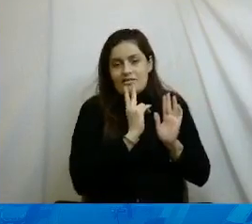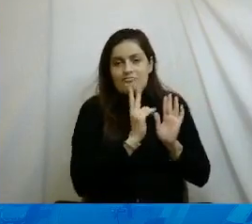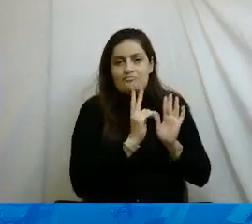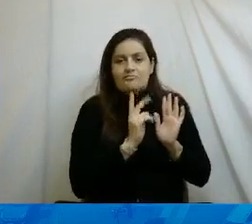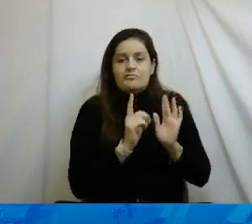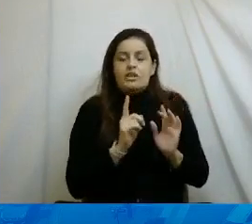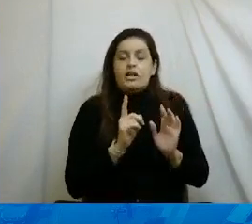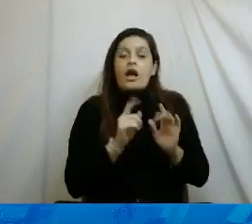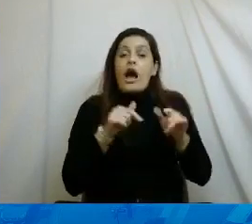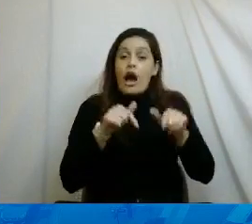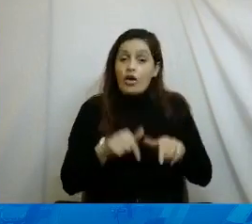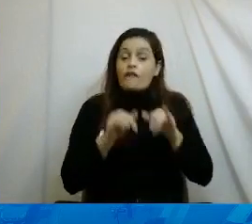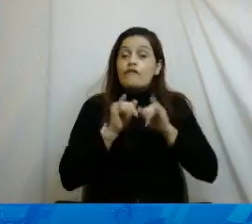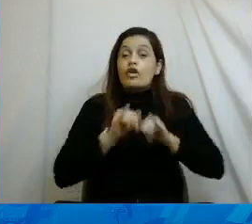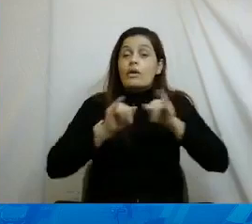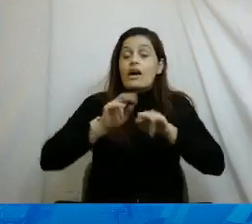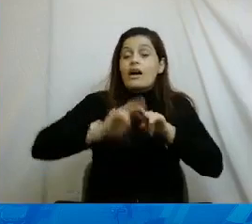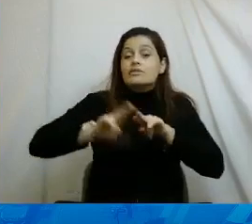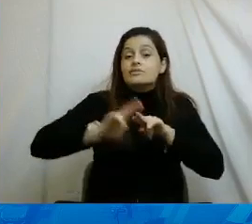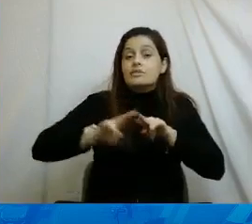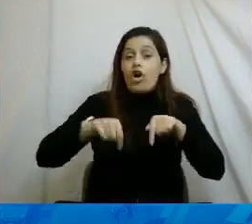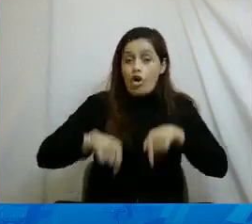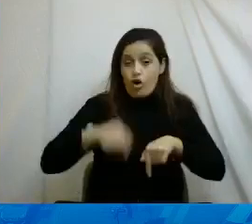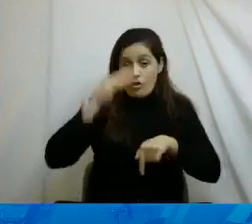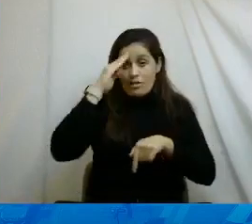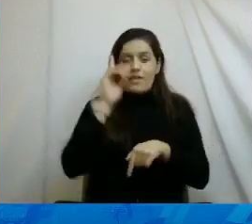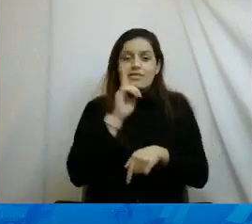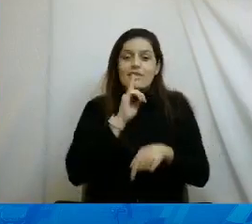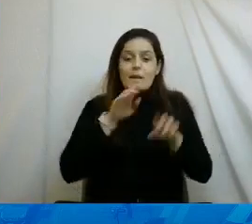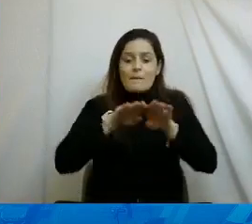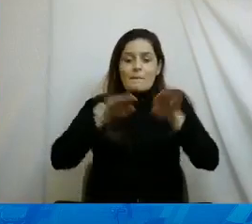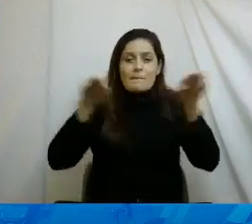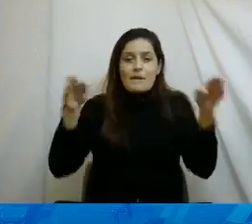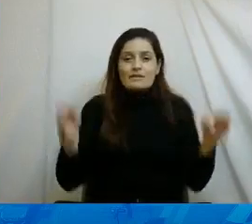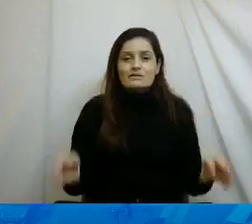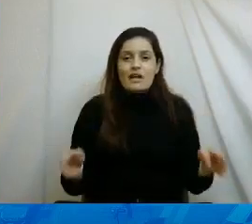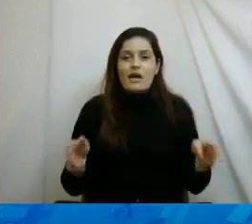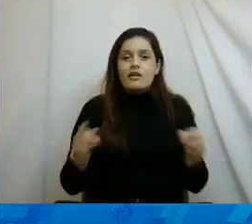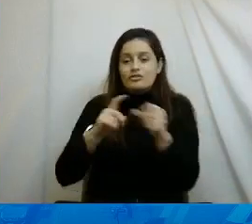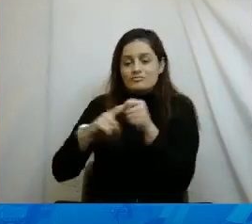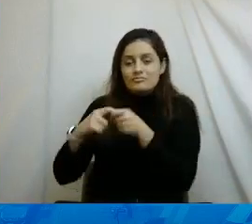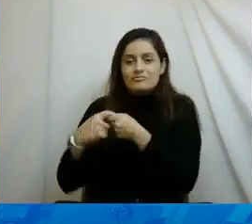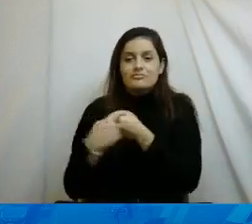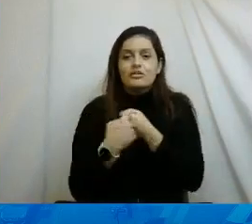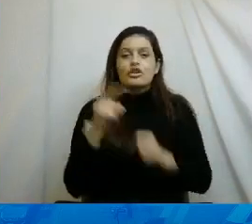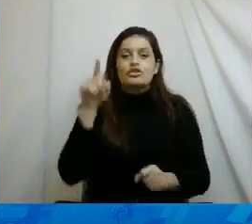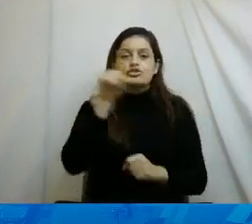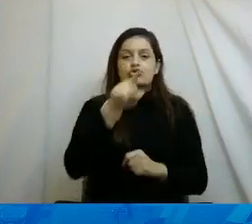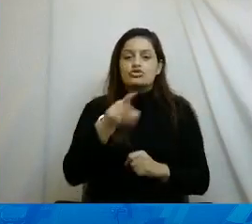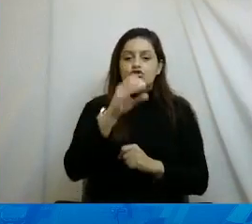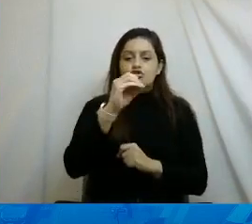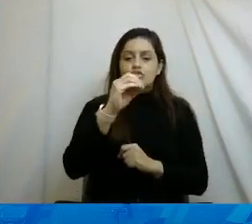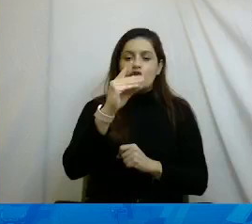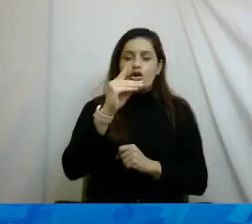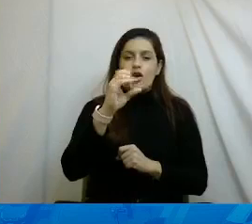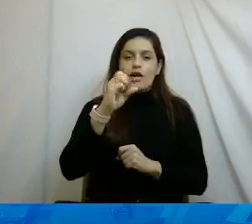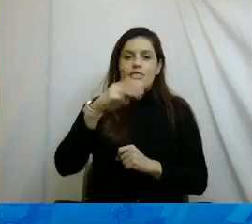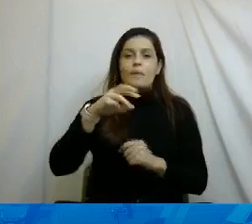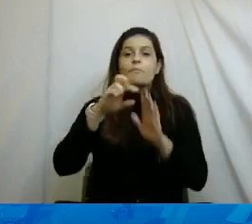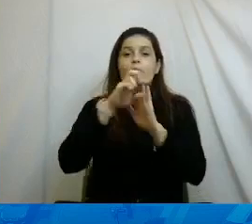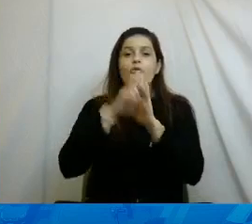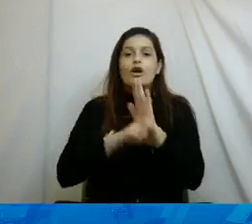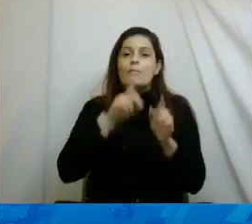coordinaciones se están realizando. Hoy día hay una mesa donde estamos trabajando también con la Corporación SODEM, que hoy día ejecuta el programa Calle en la